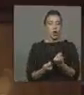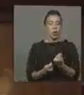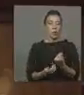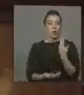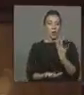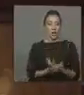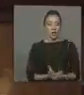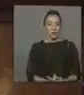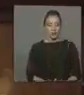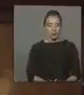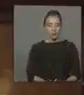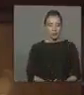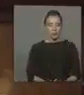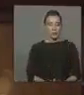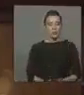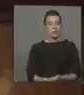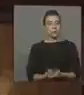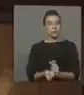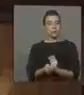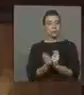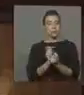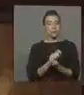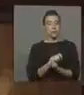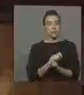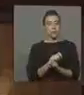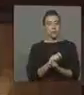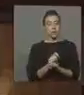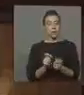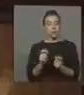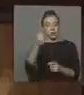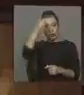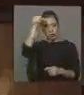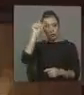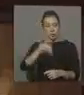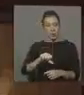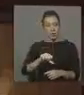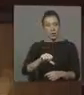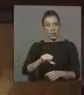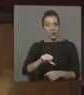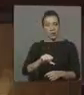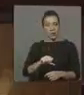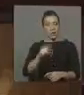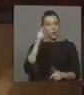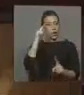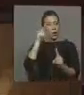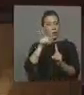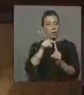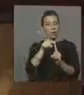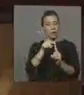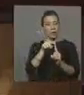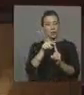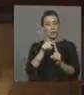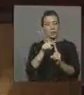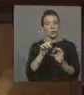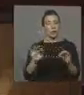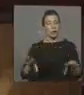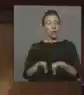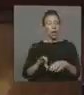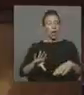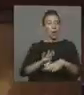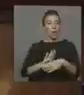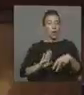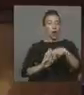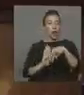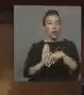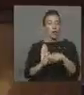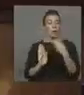disponibles. Se propone una modificación de la regulación penal con la finalidad de hacer concordante la normativa